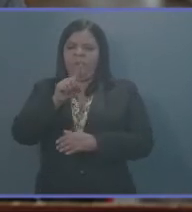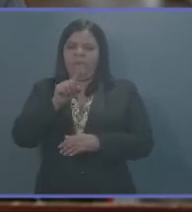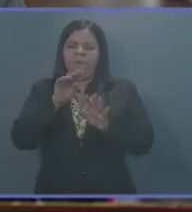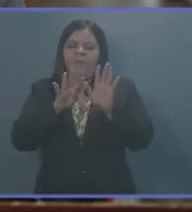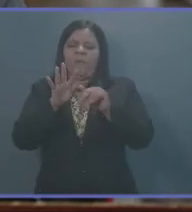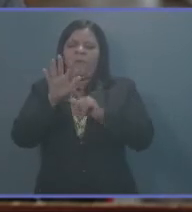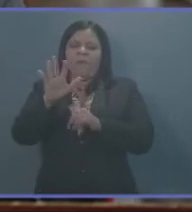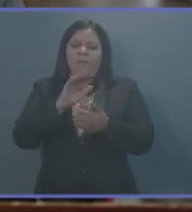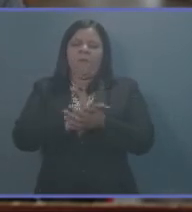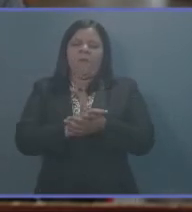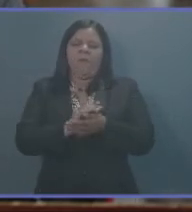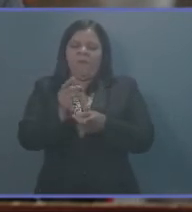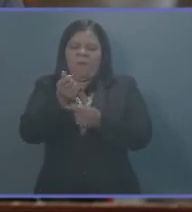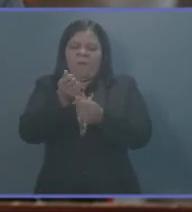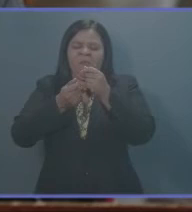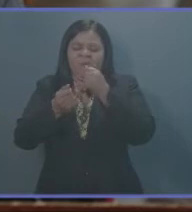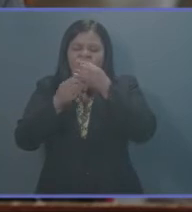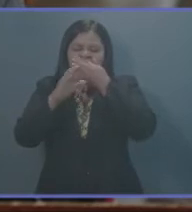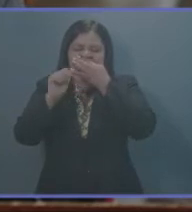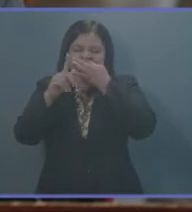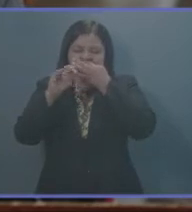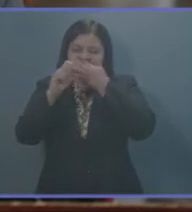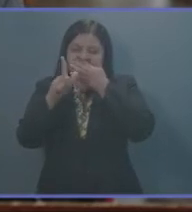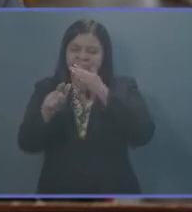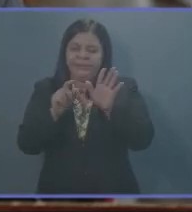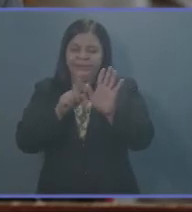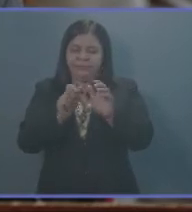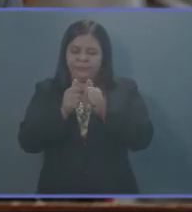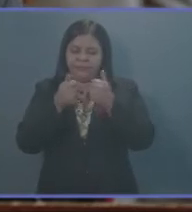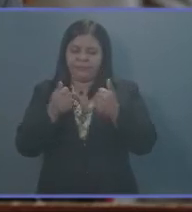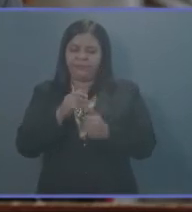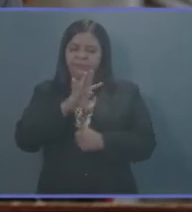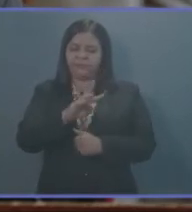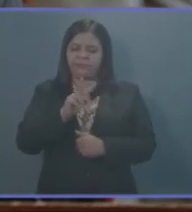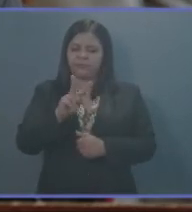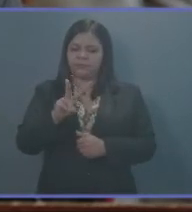125.238.195. Transferencia de capital